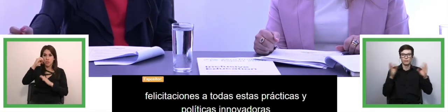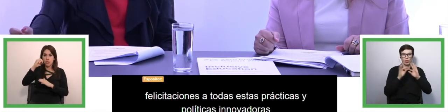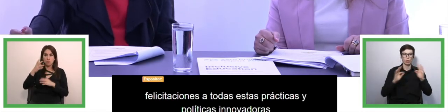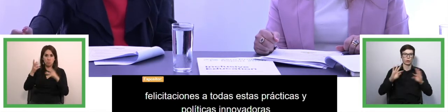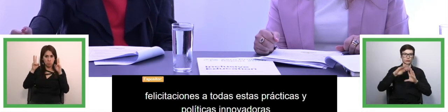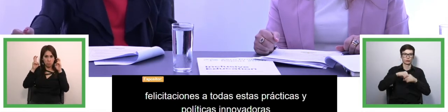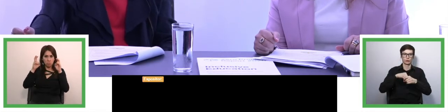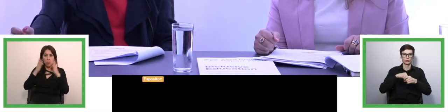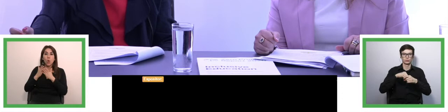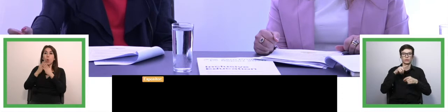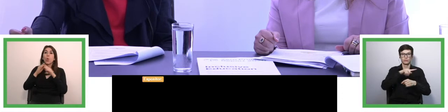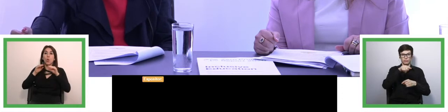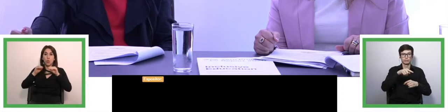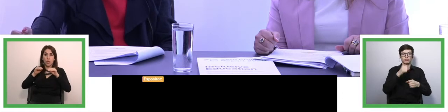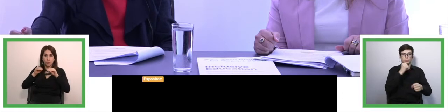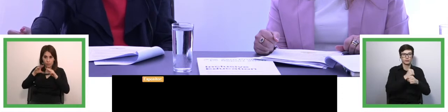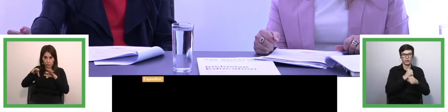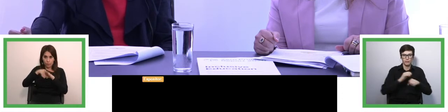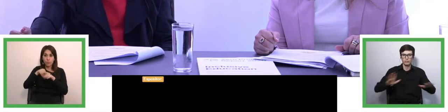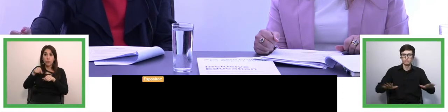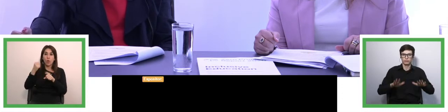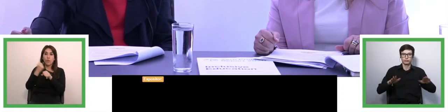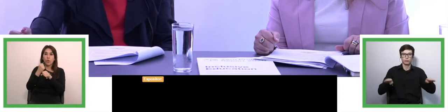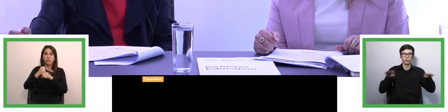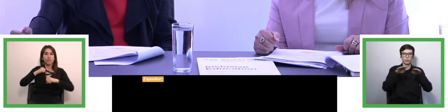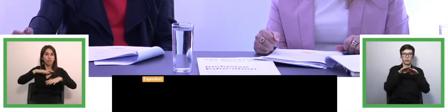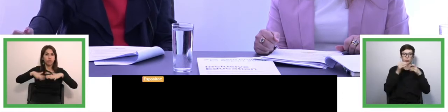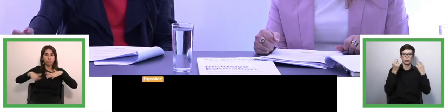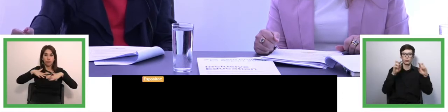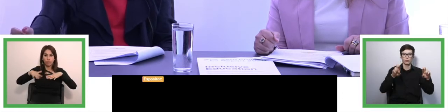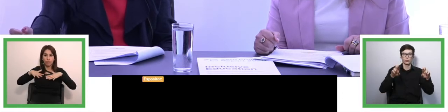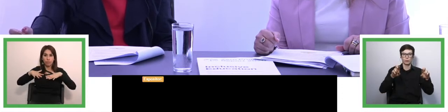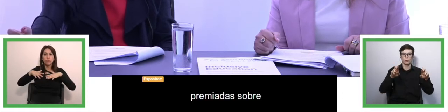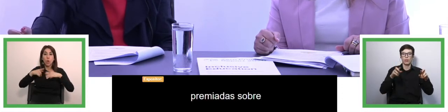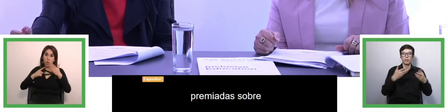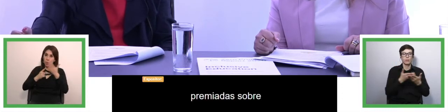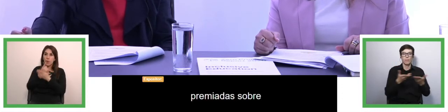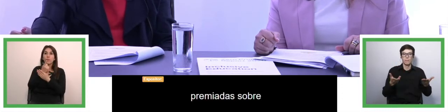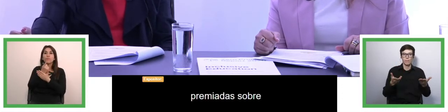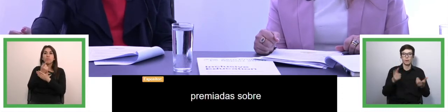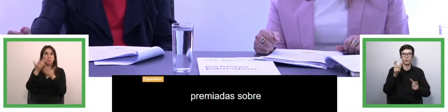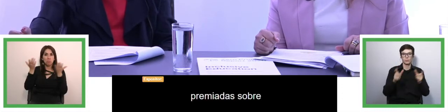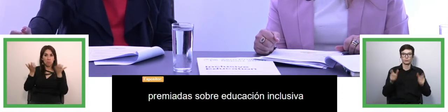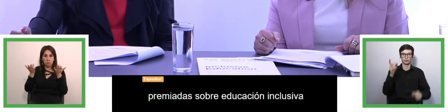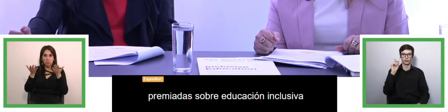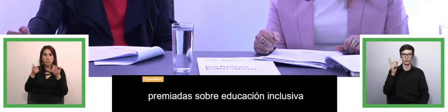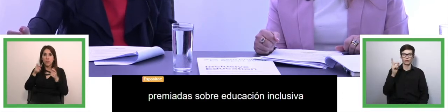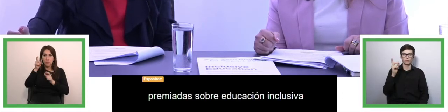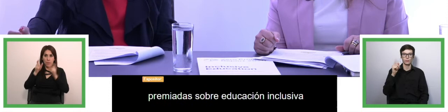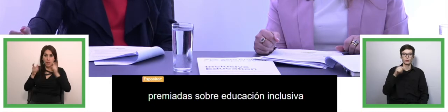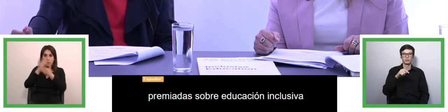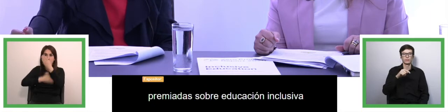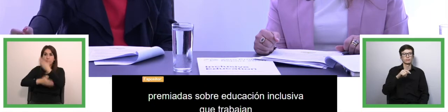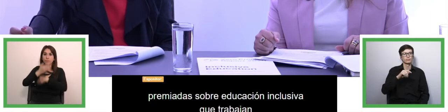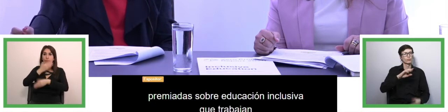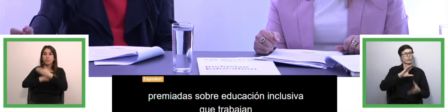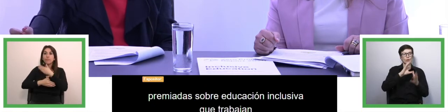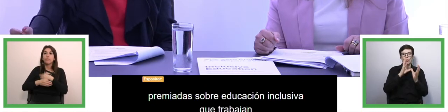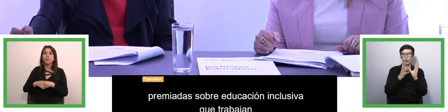que trabajan para promover la igualdad de oportunidades para las personas con discapacidad en todo el